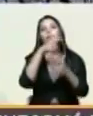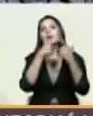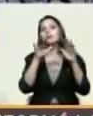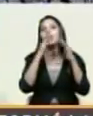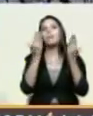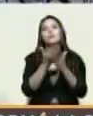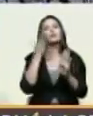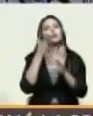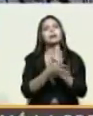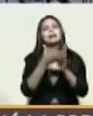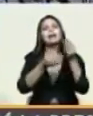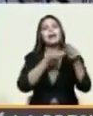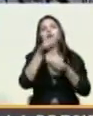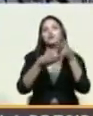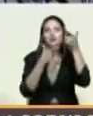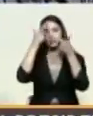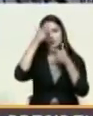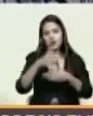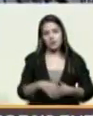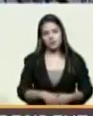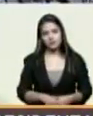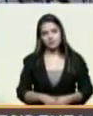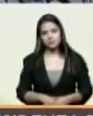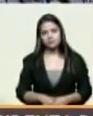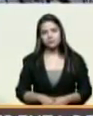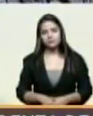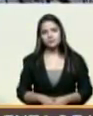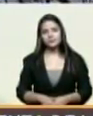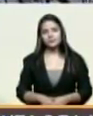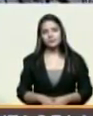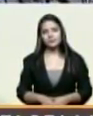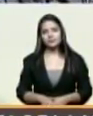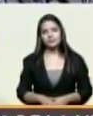¿Qué representa? ¿Qué hizo Hugo Chávez?